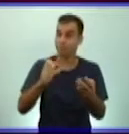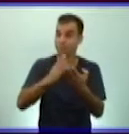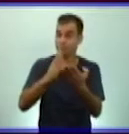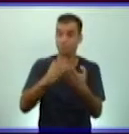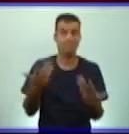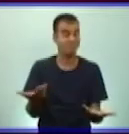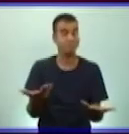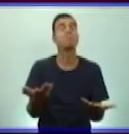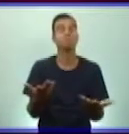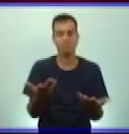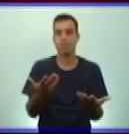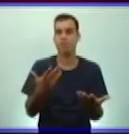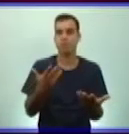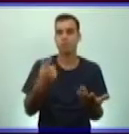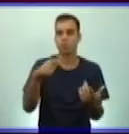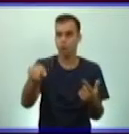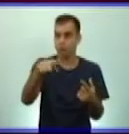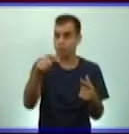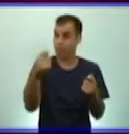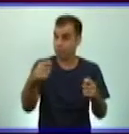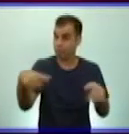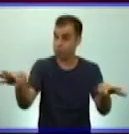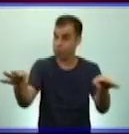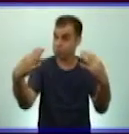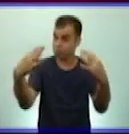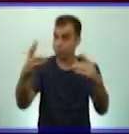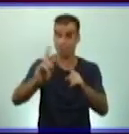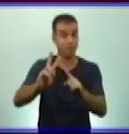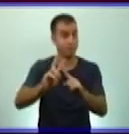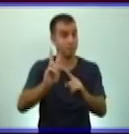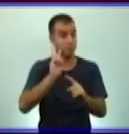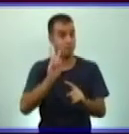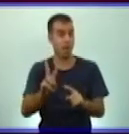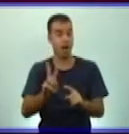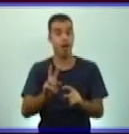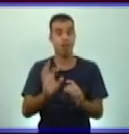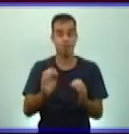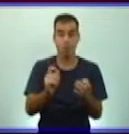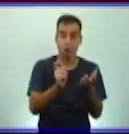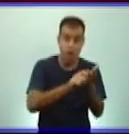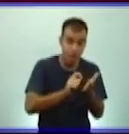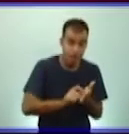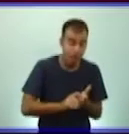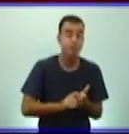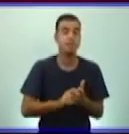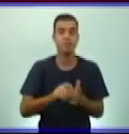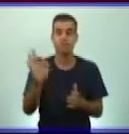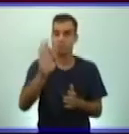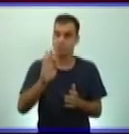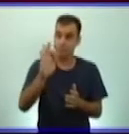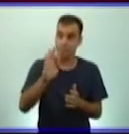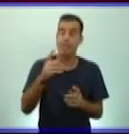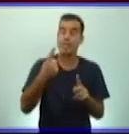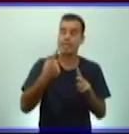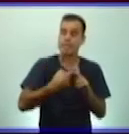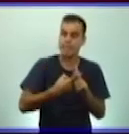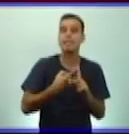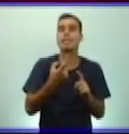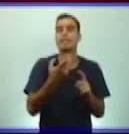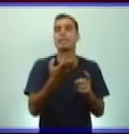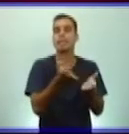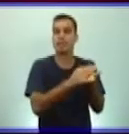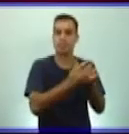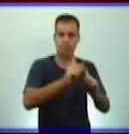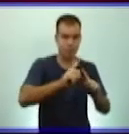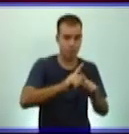esperamos que se encuentren frente al televisor con su libreta de física y el libro de texto. Hoy continuaremos con